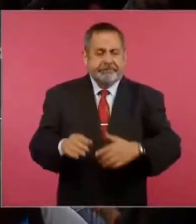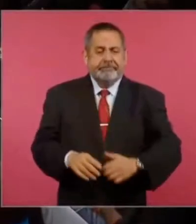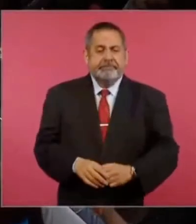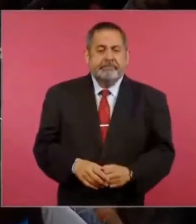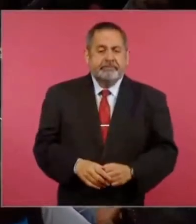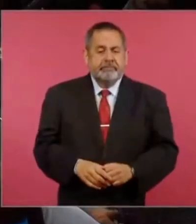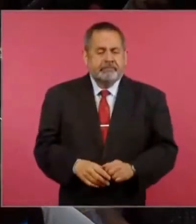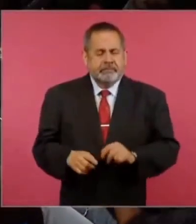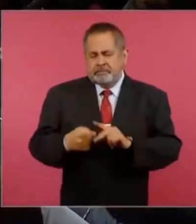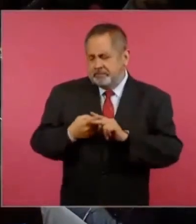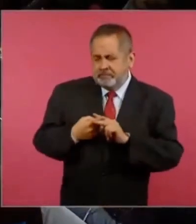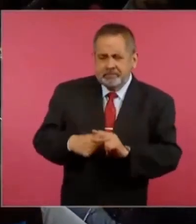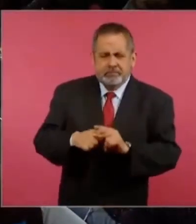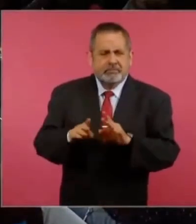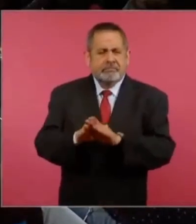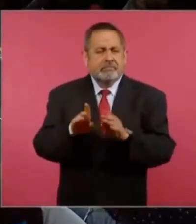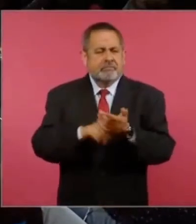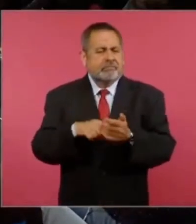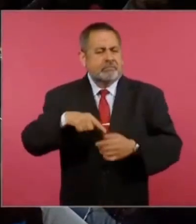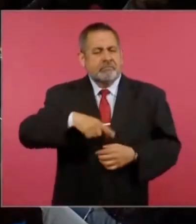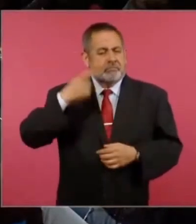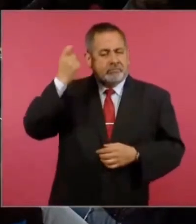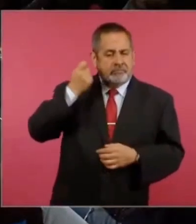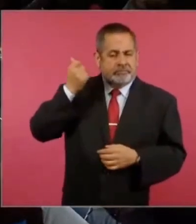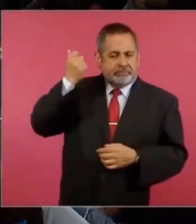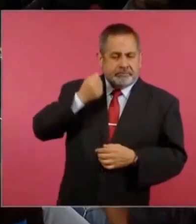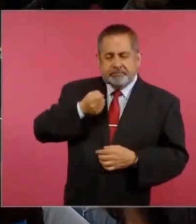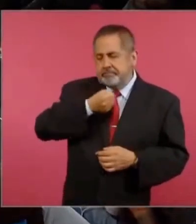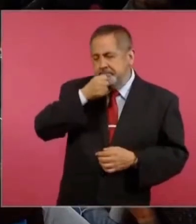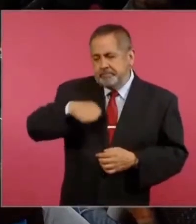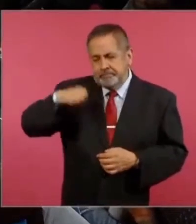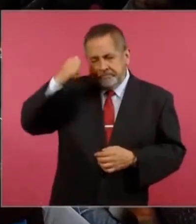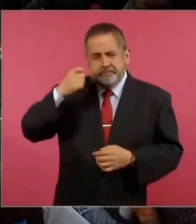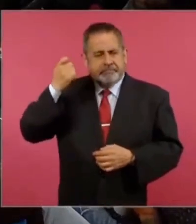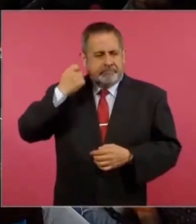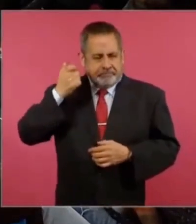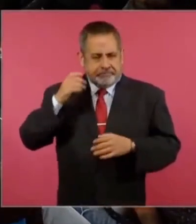cómo empezó lo de la pensión a los adultos mayores.